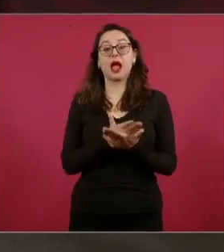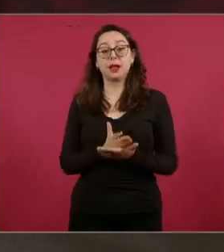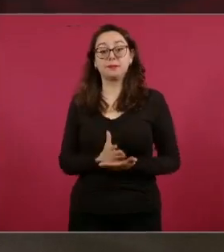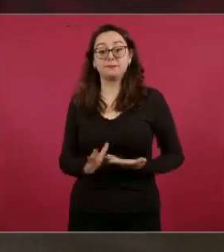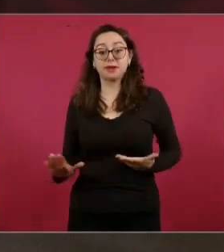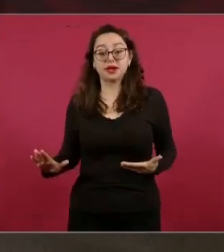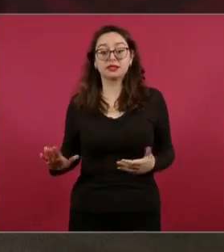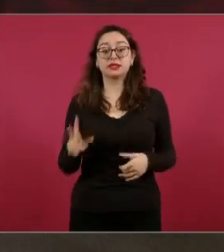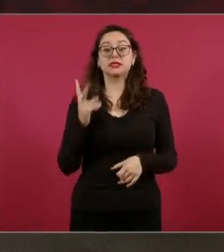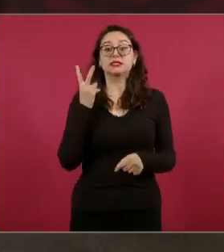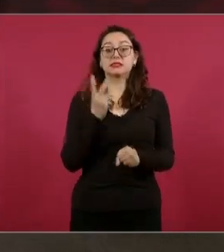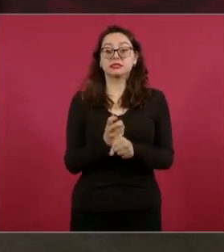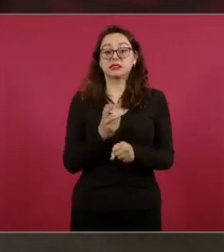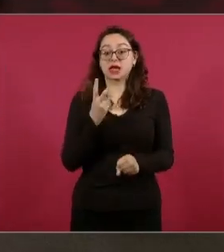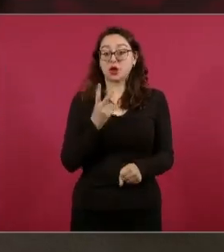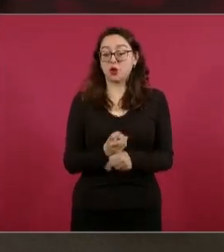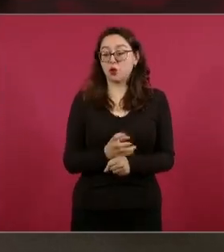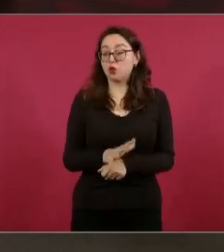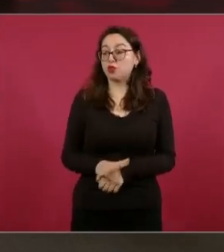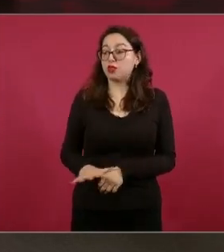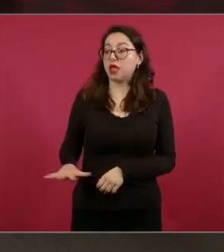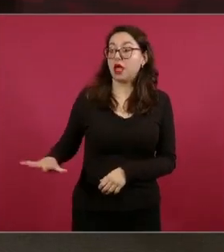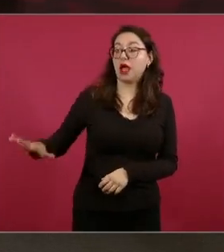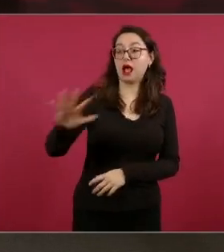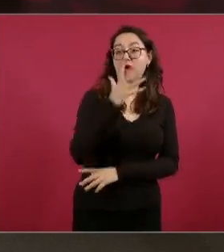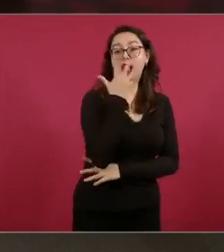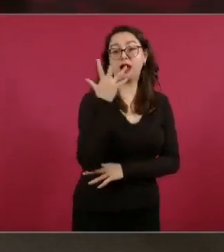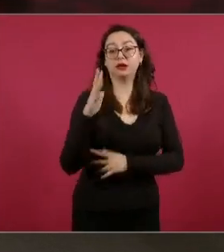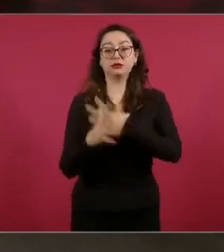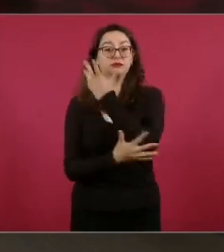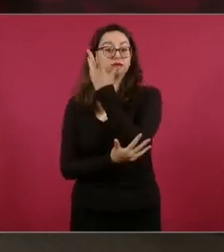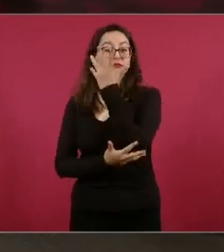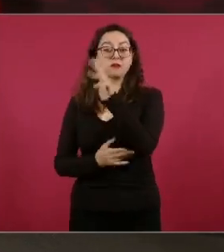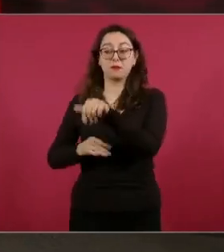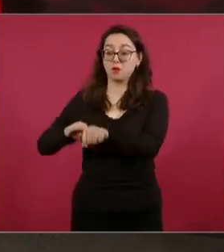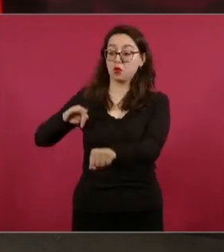reserva natural más grande de América